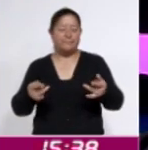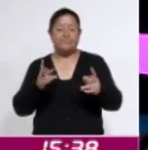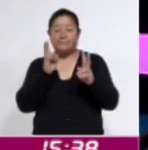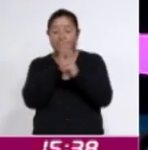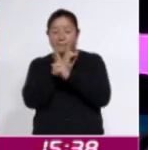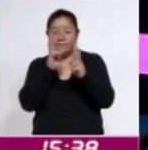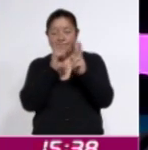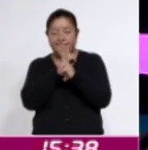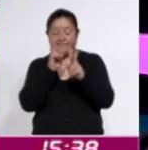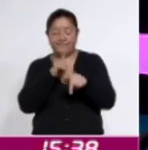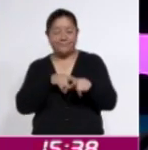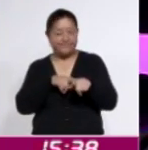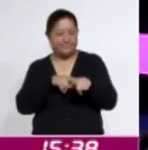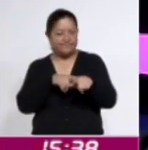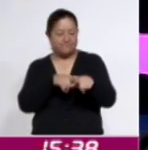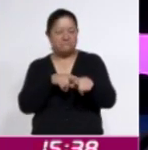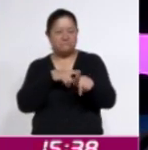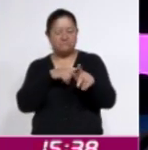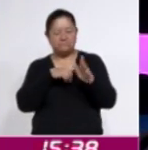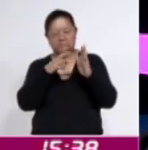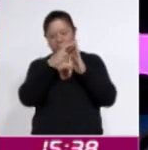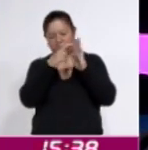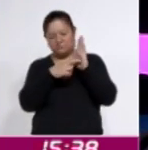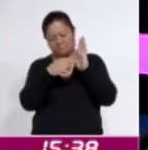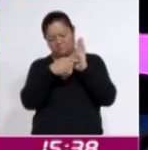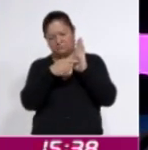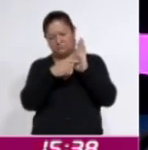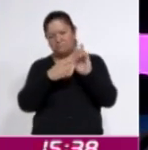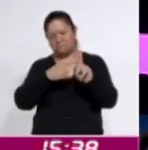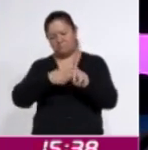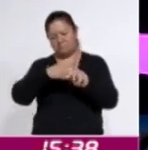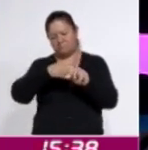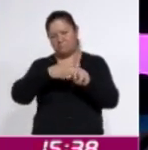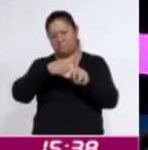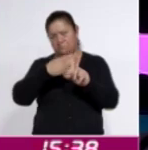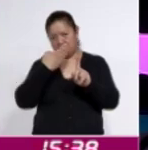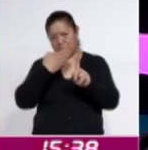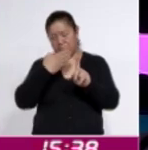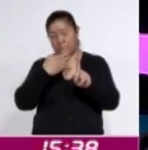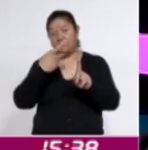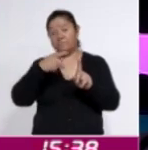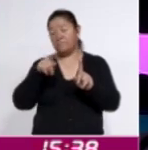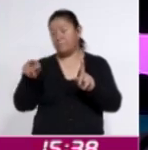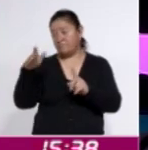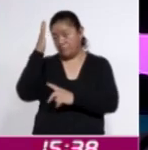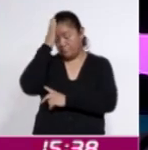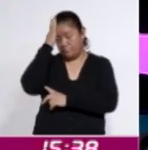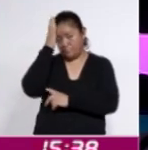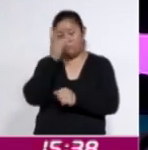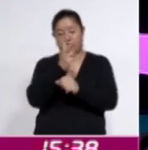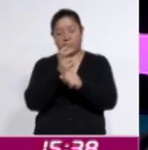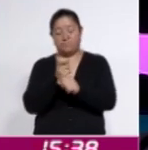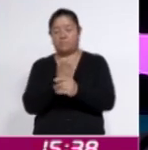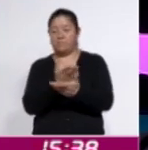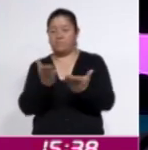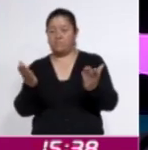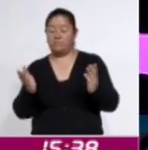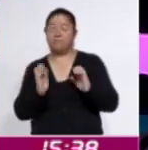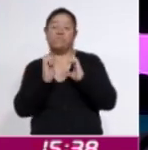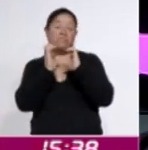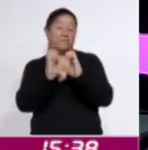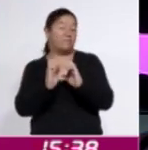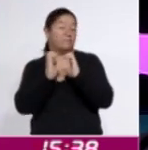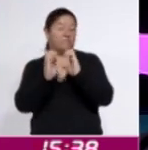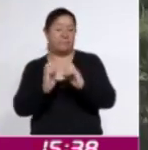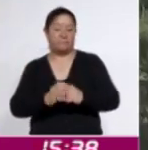han mantenido dentro de los parámetros establecidos en el estado, las autoridades exhortan a la población a tomar medidas